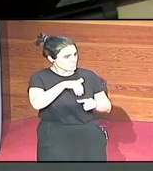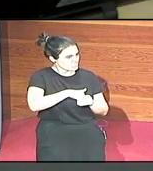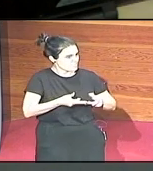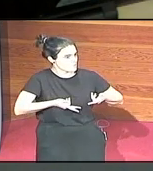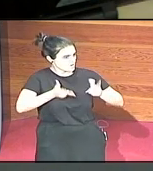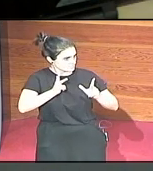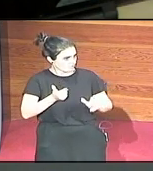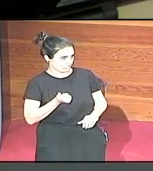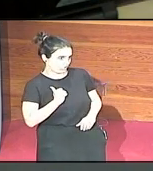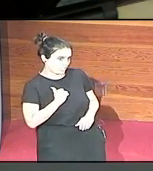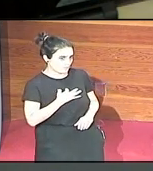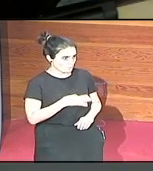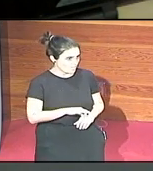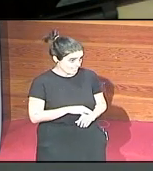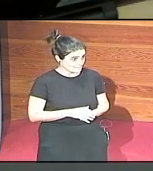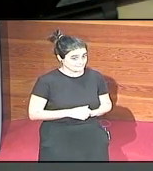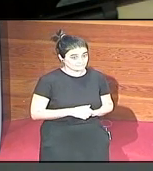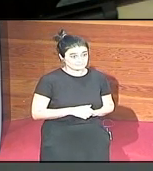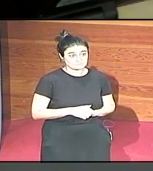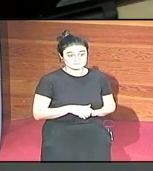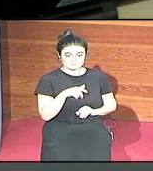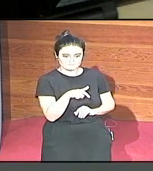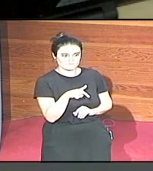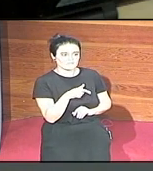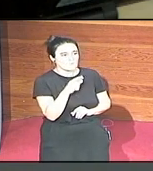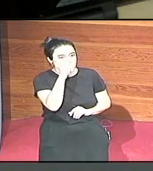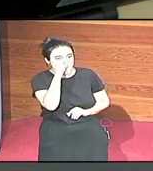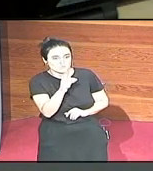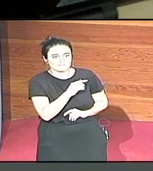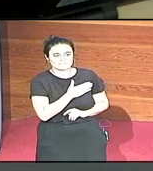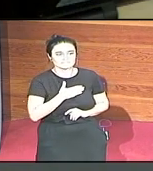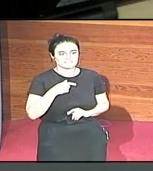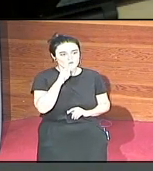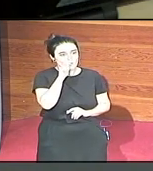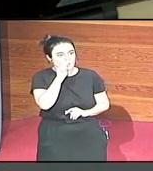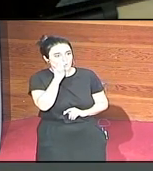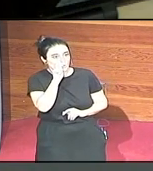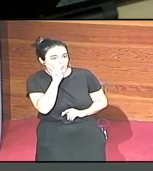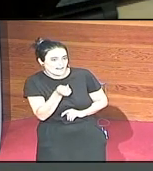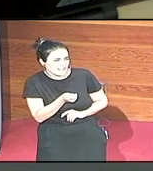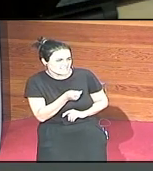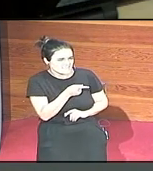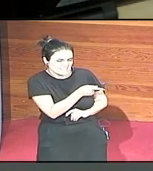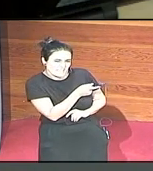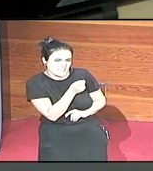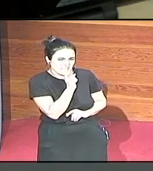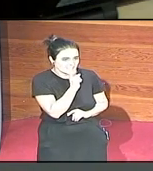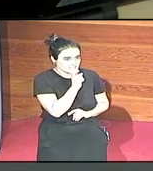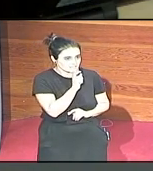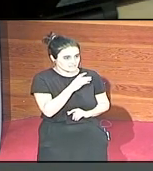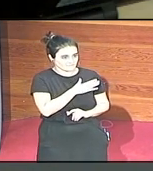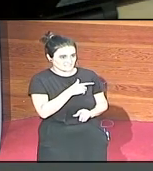No nos confundamos. Lo que teme Putin no es una Ucrania en la OTAN, sino